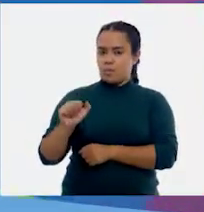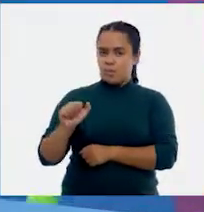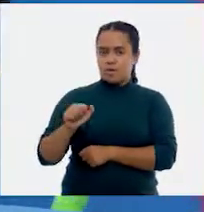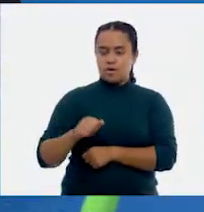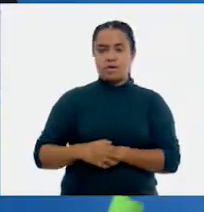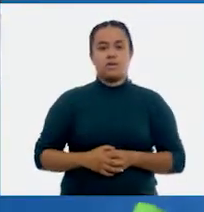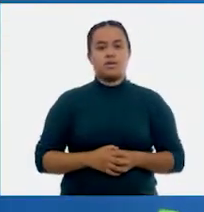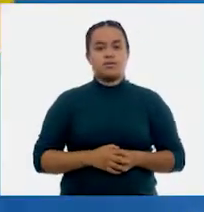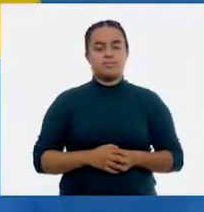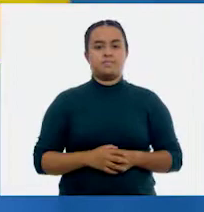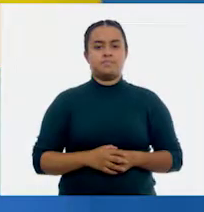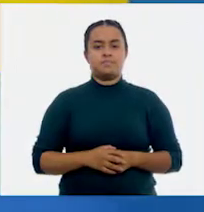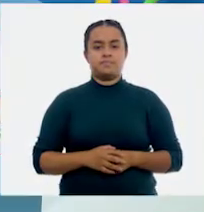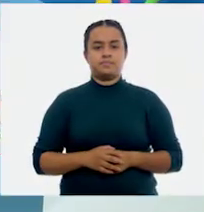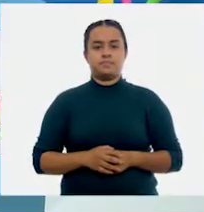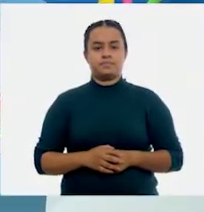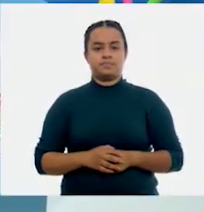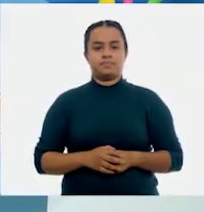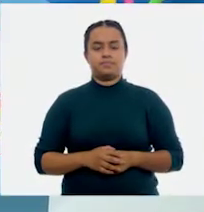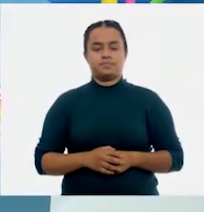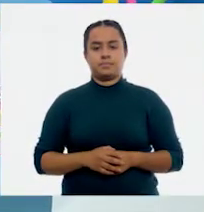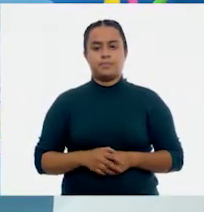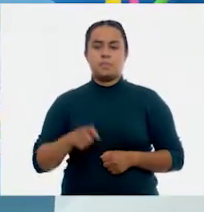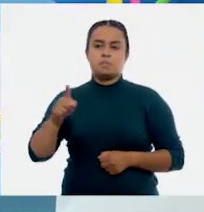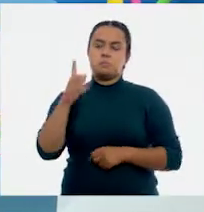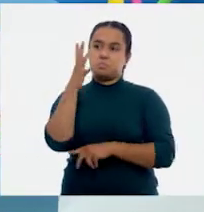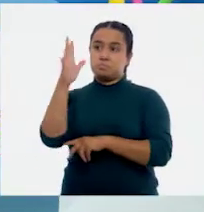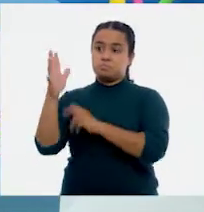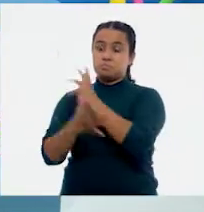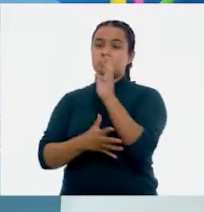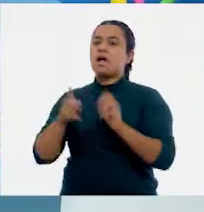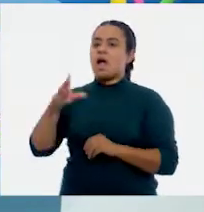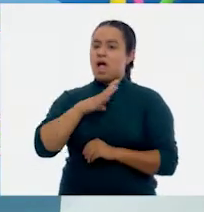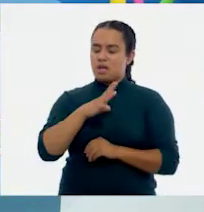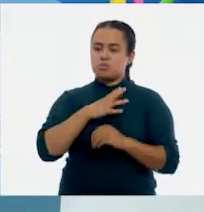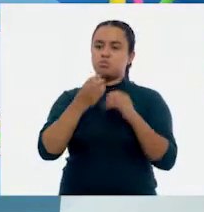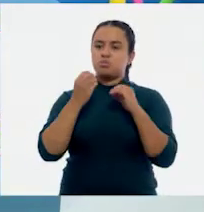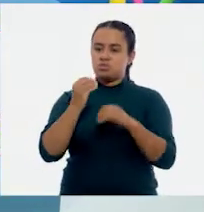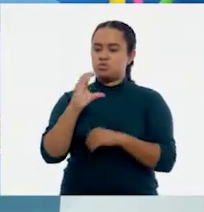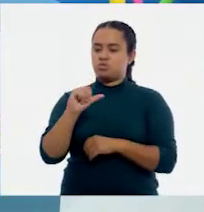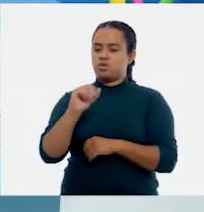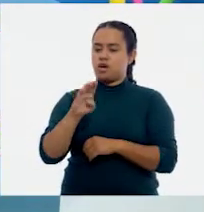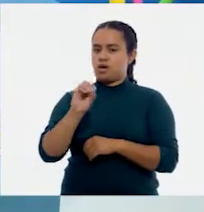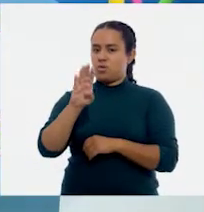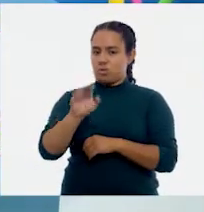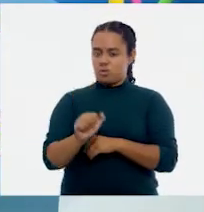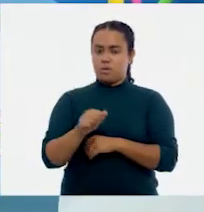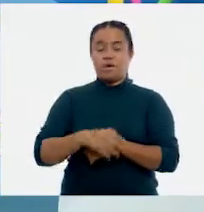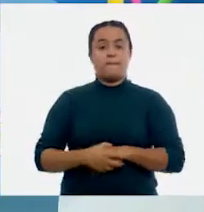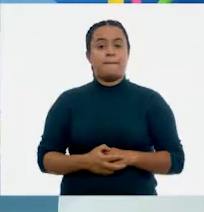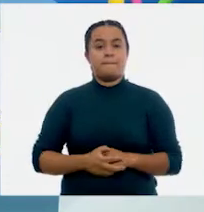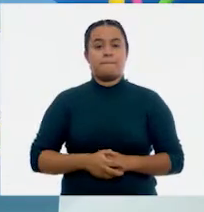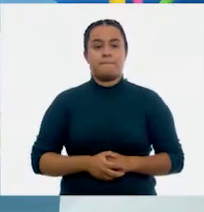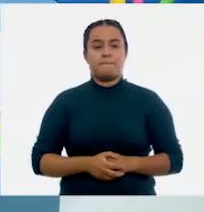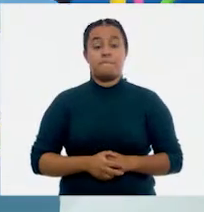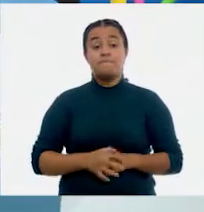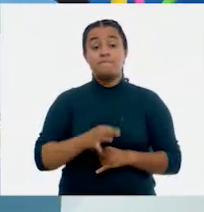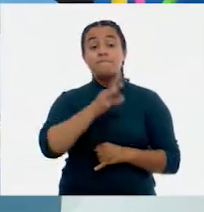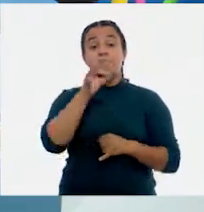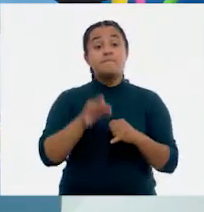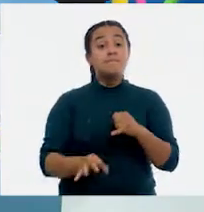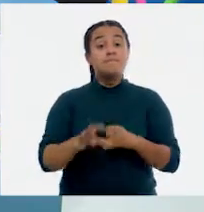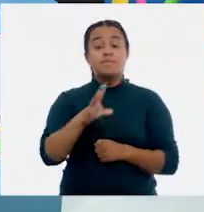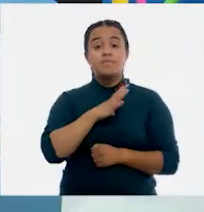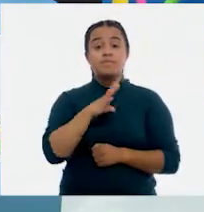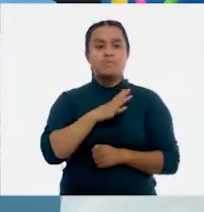¿Sale? Caoba, sí. En la selva se da este tipo de árboles. Y por último